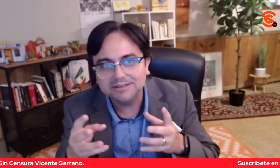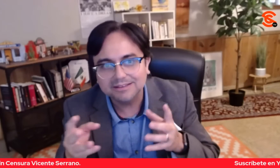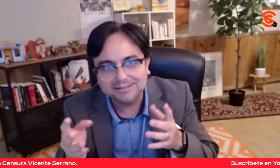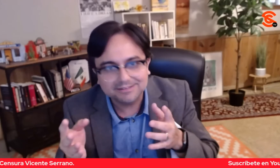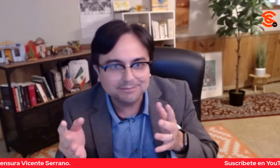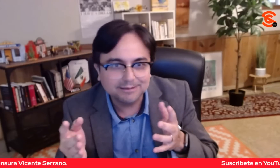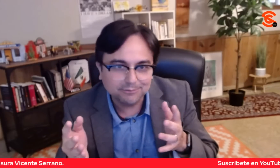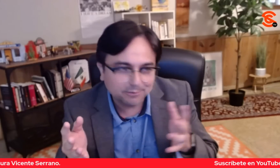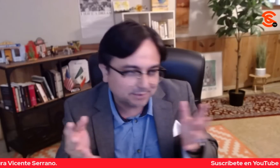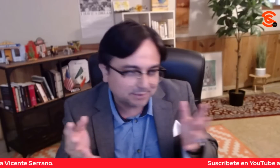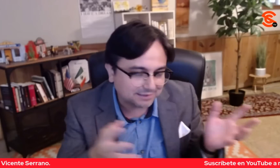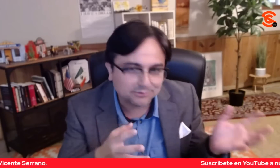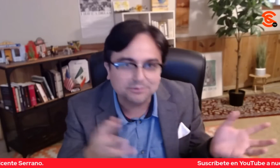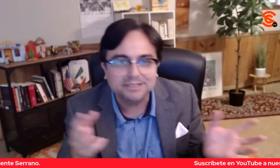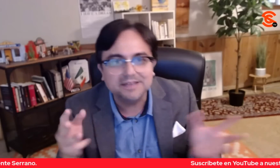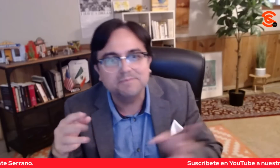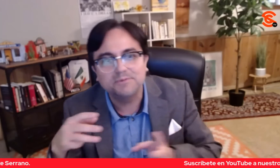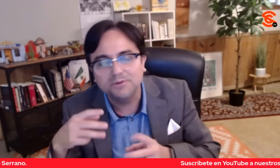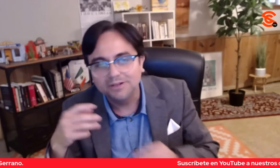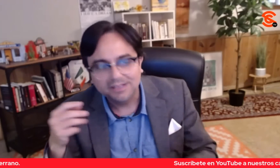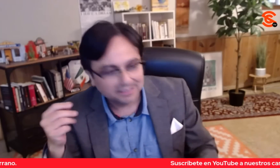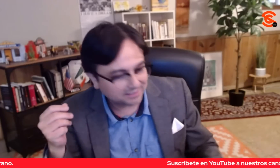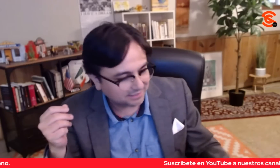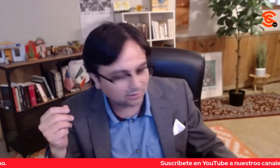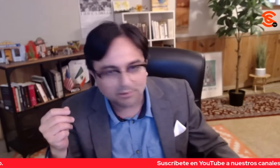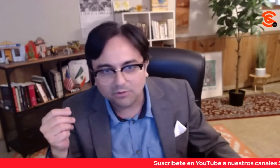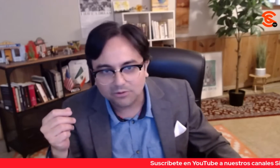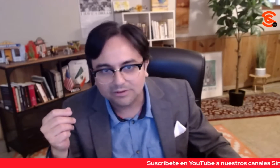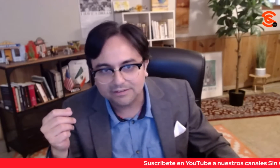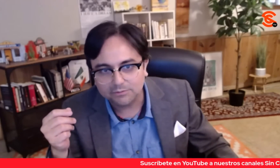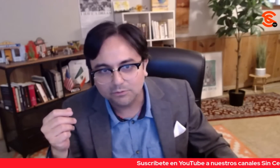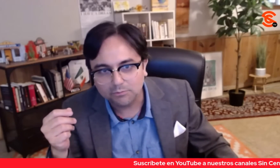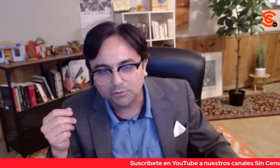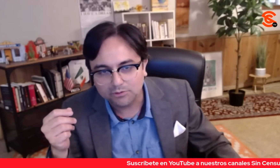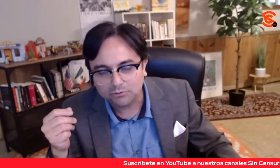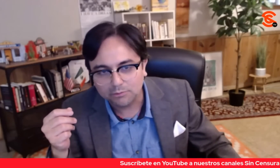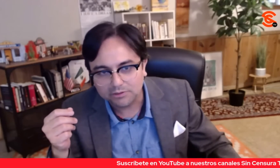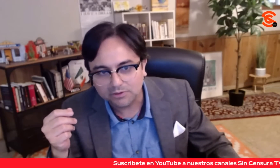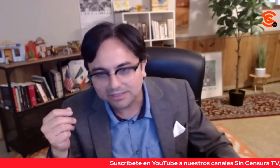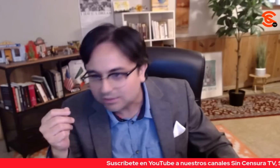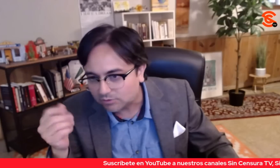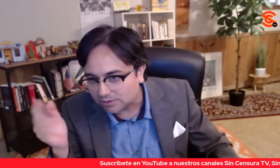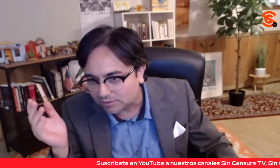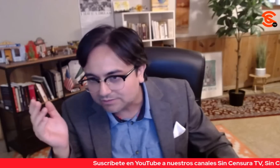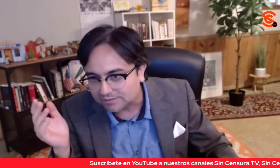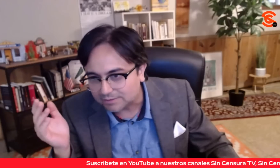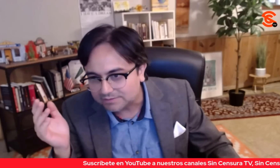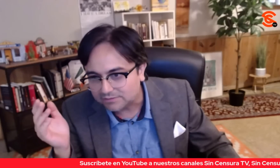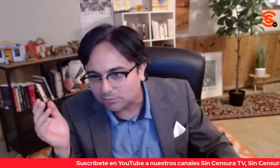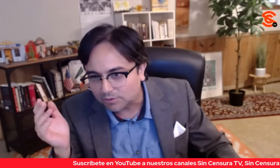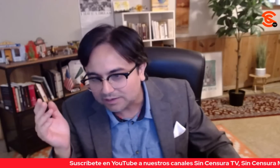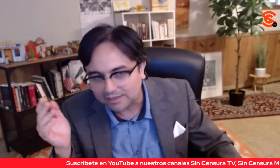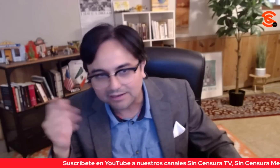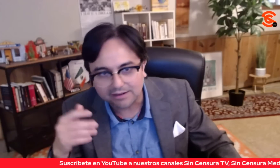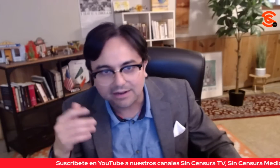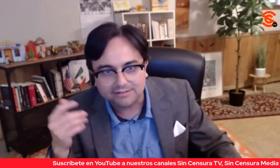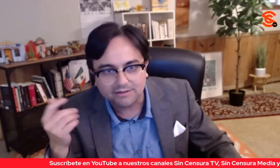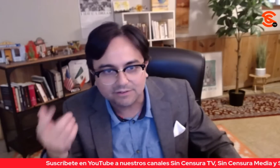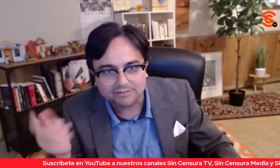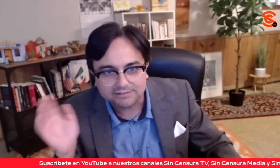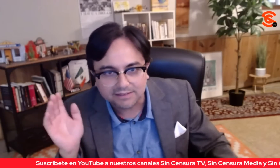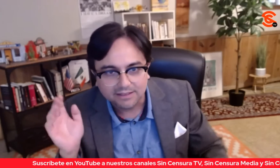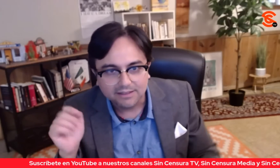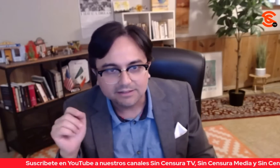mexicano que fue parte de su tiempo, que a lo mejor exhibió un poco de su mediocridad con algunas entrevistas, como la que le realiza